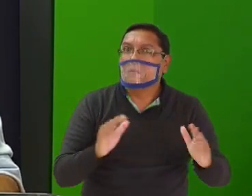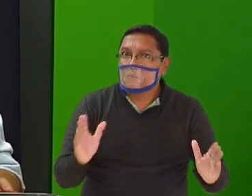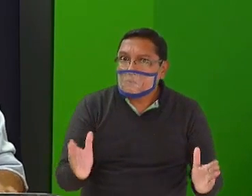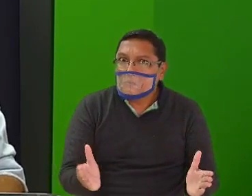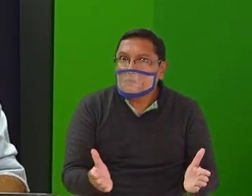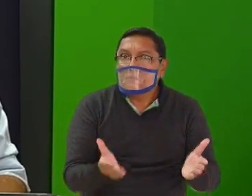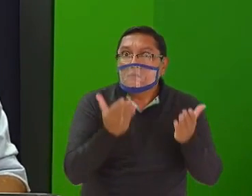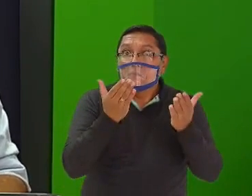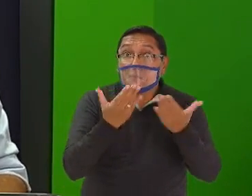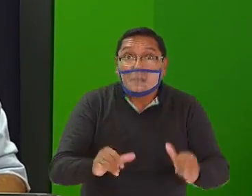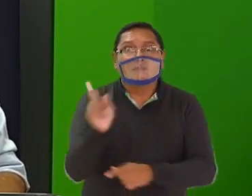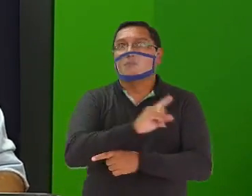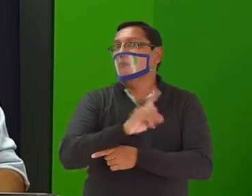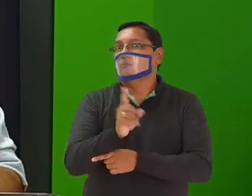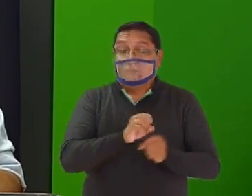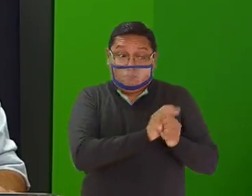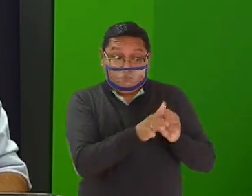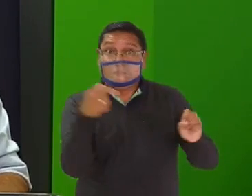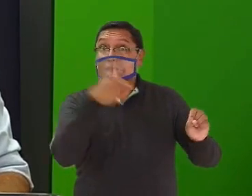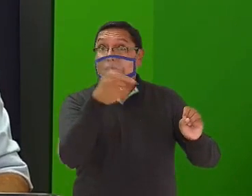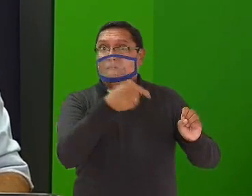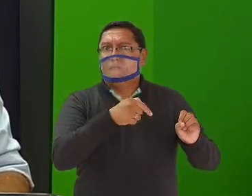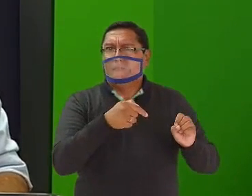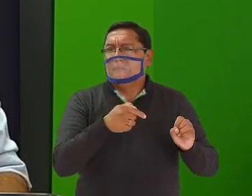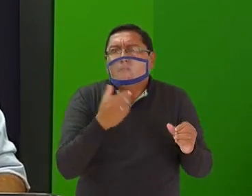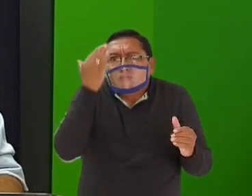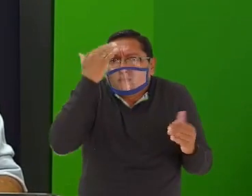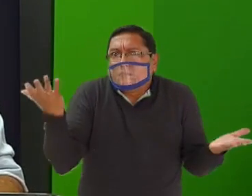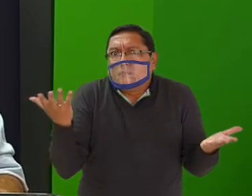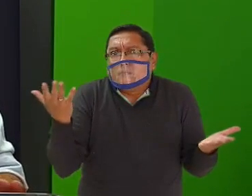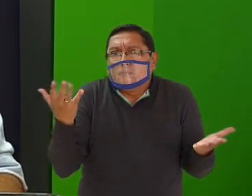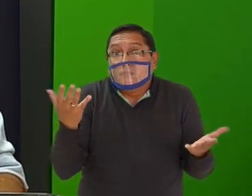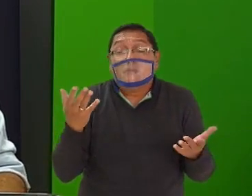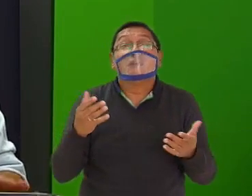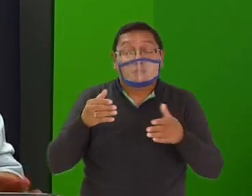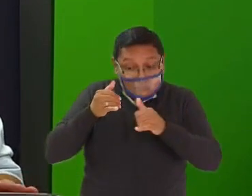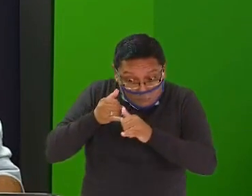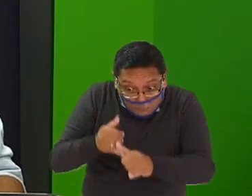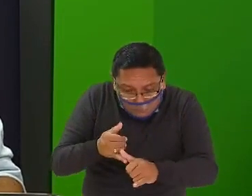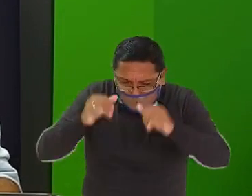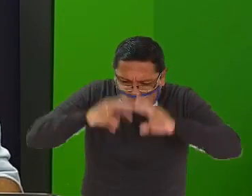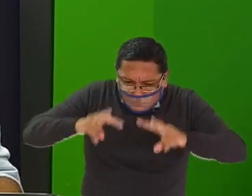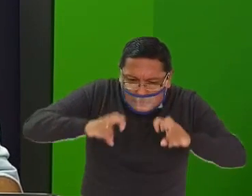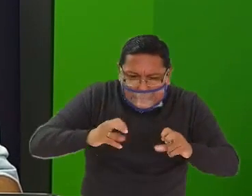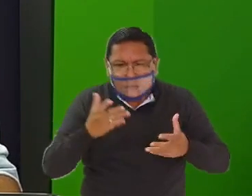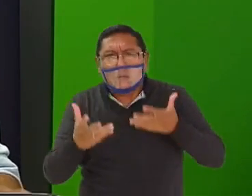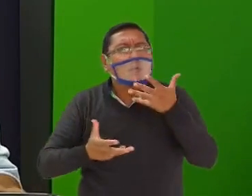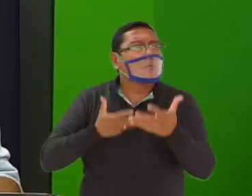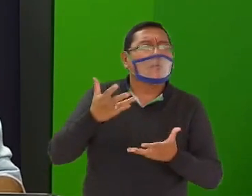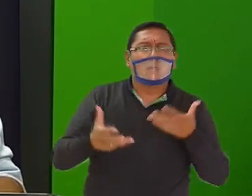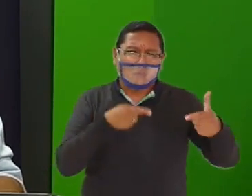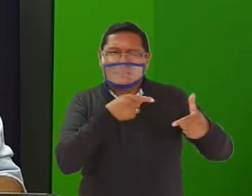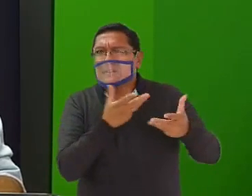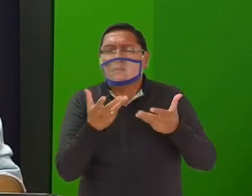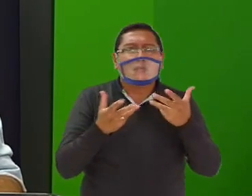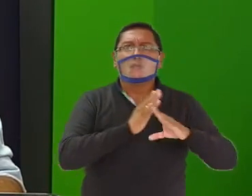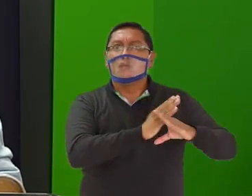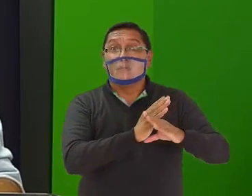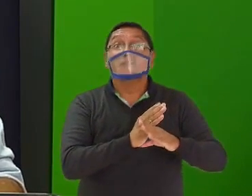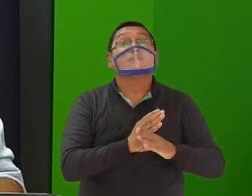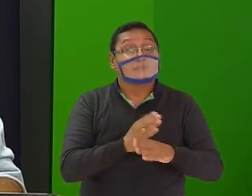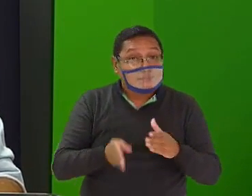virus misterioso, sobre el que hay muchas preguntas que la ciencia apenas está resolviendo. Por lo demás,